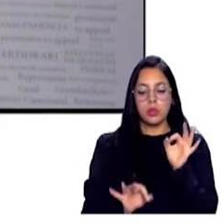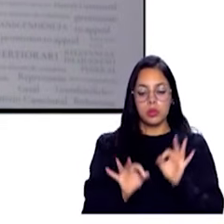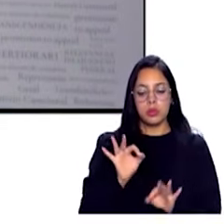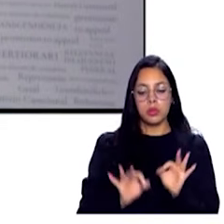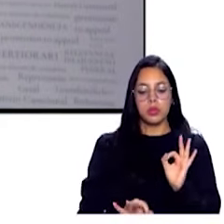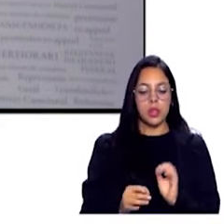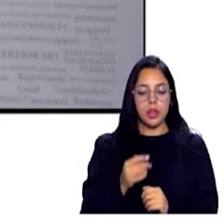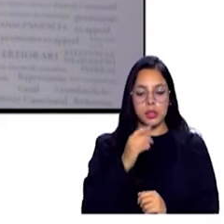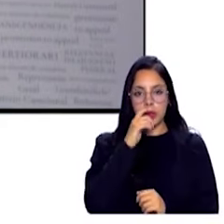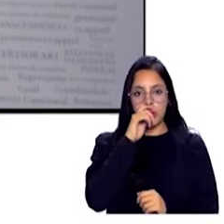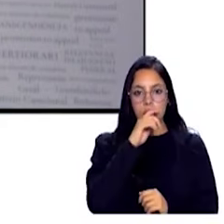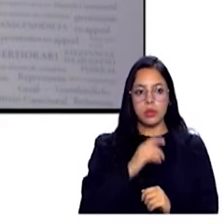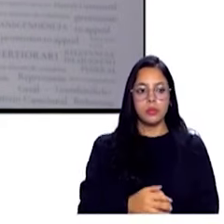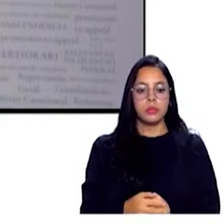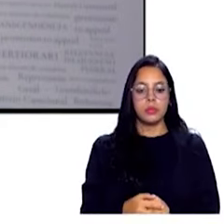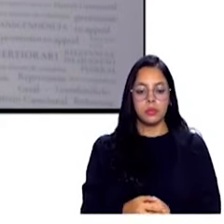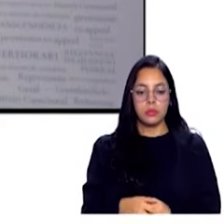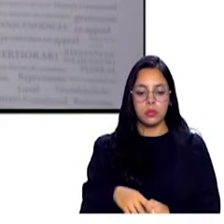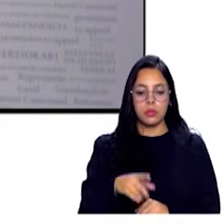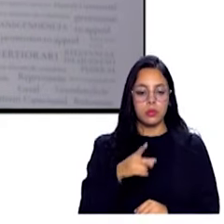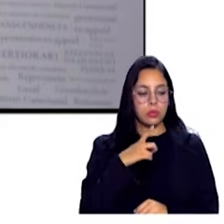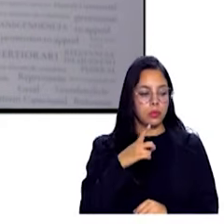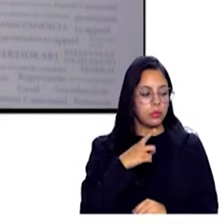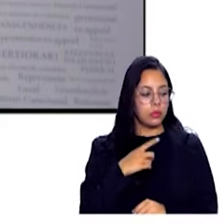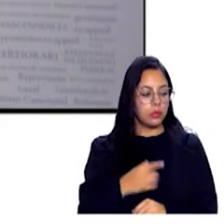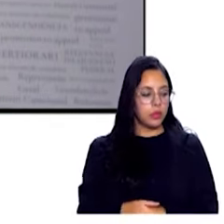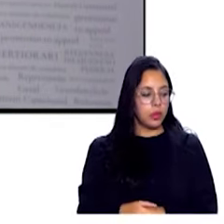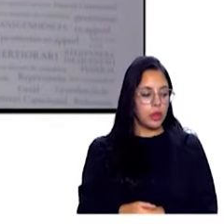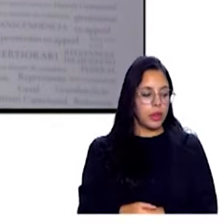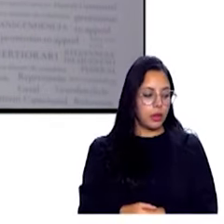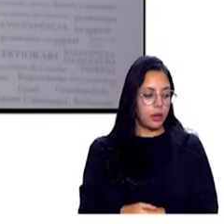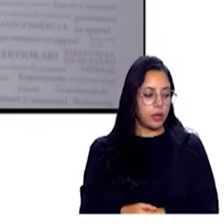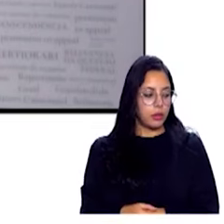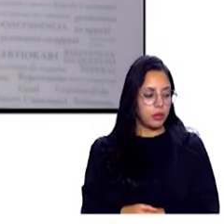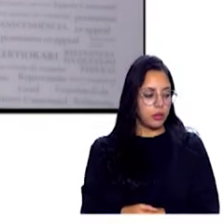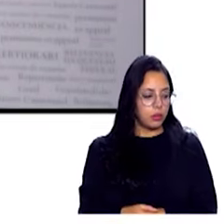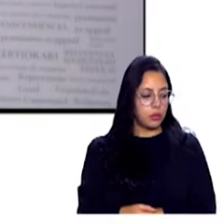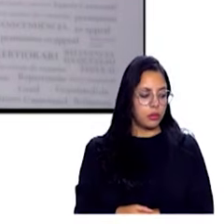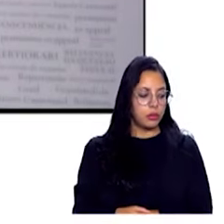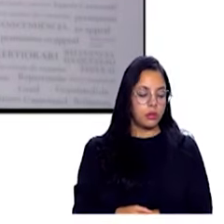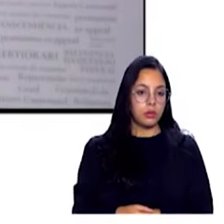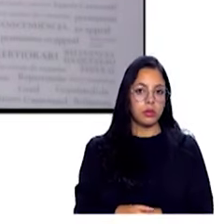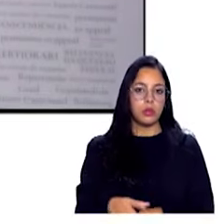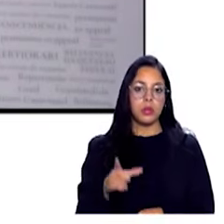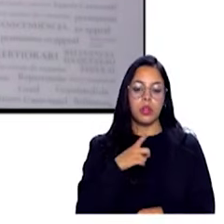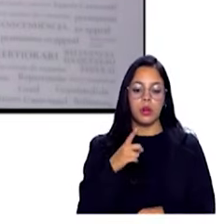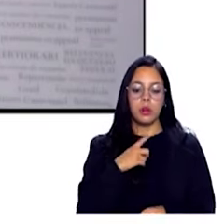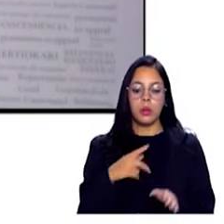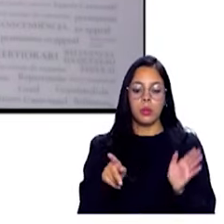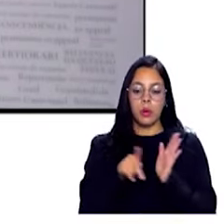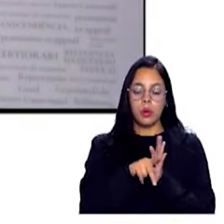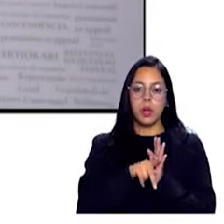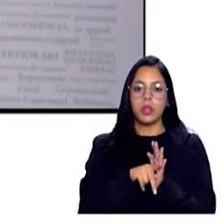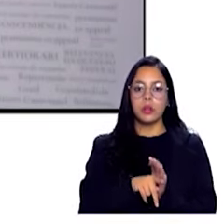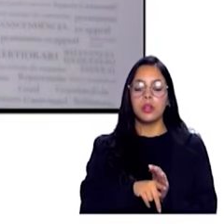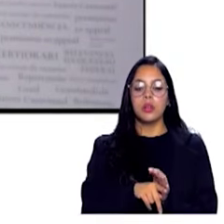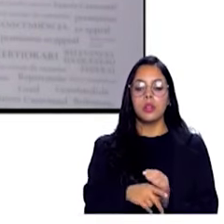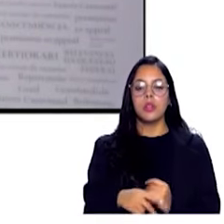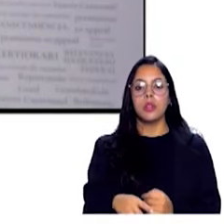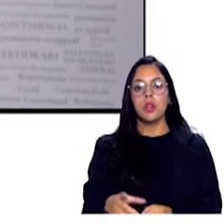en defensa de Sus intereses por lo tanto al poder judicial le va a corresponder Y tiene que prestar ese servicio público